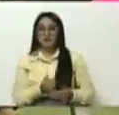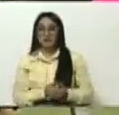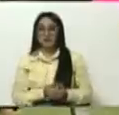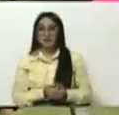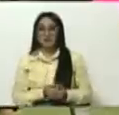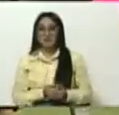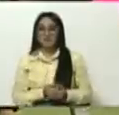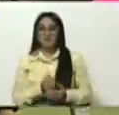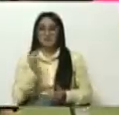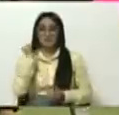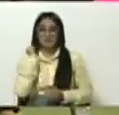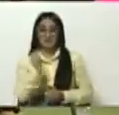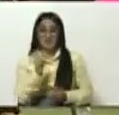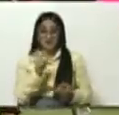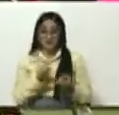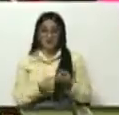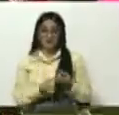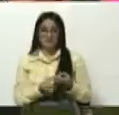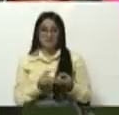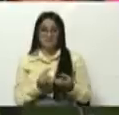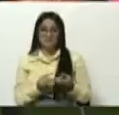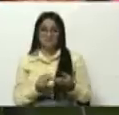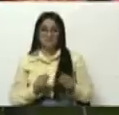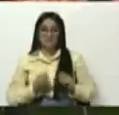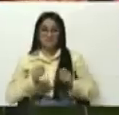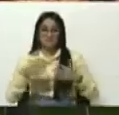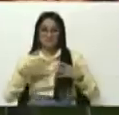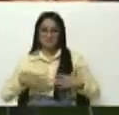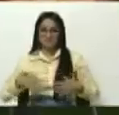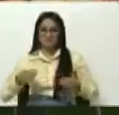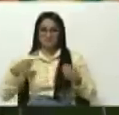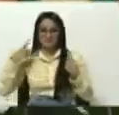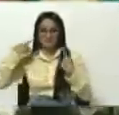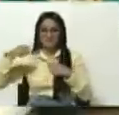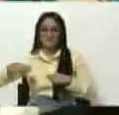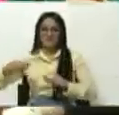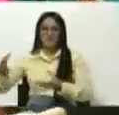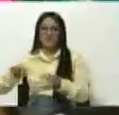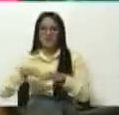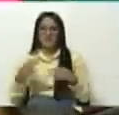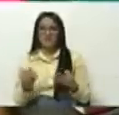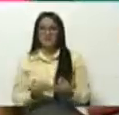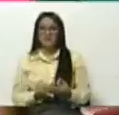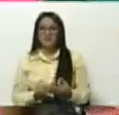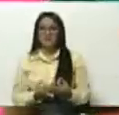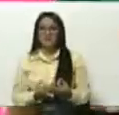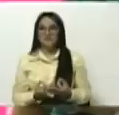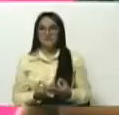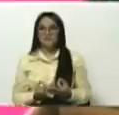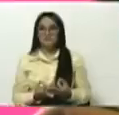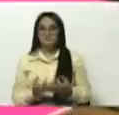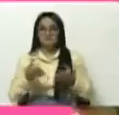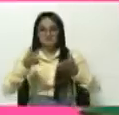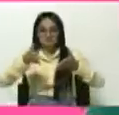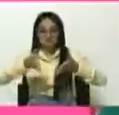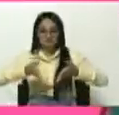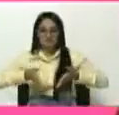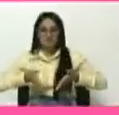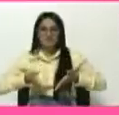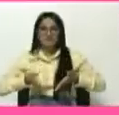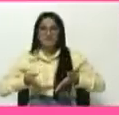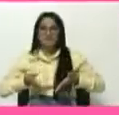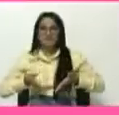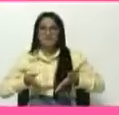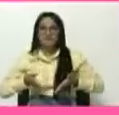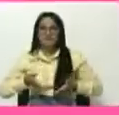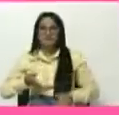los asesinaban, les entregaban el cuerpo a la familia y en pleno velorio, yo no sé si los velorios todavía